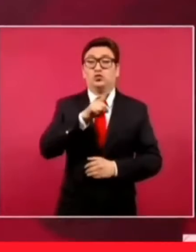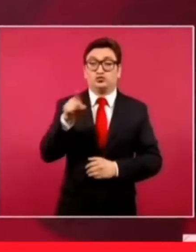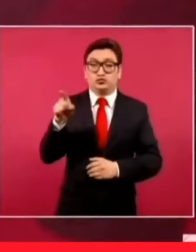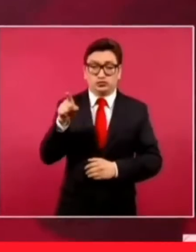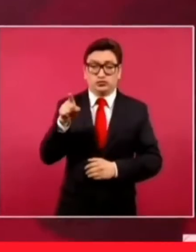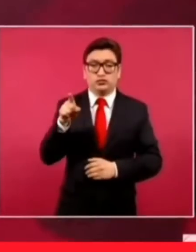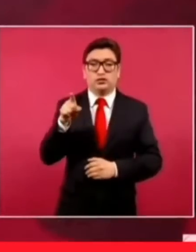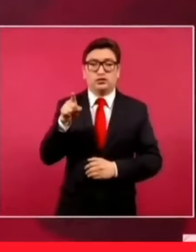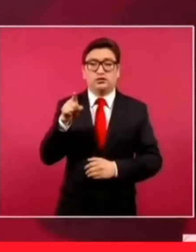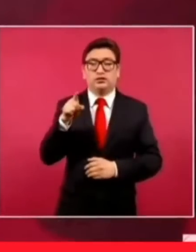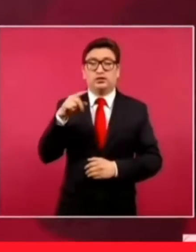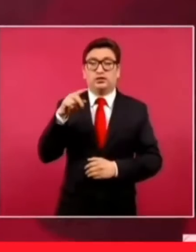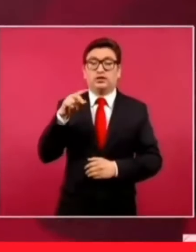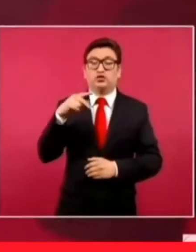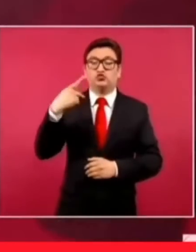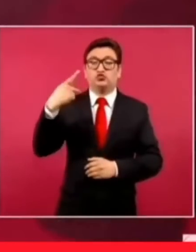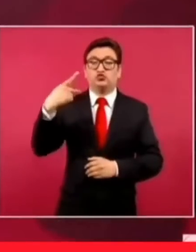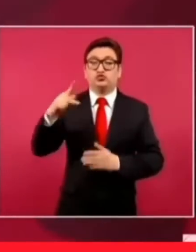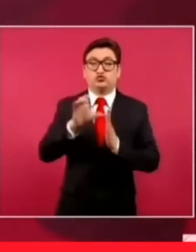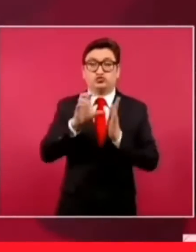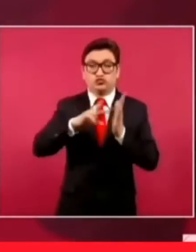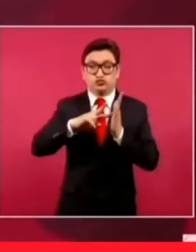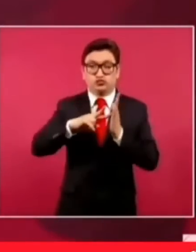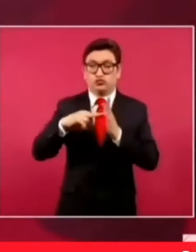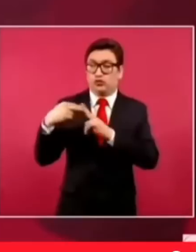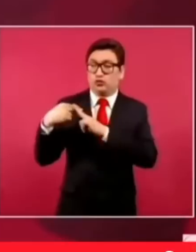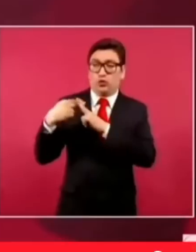su trayectoria.